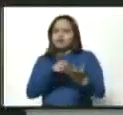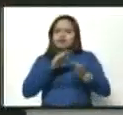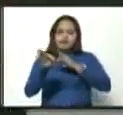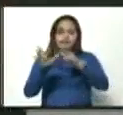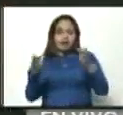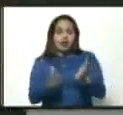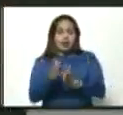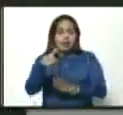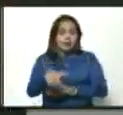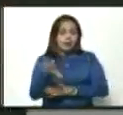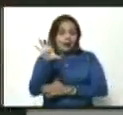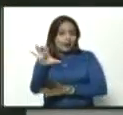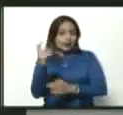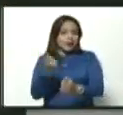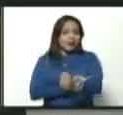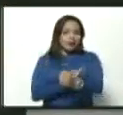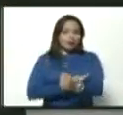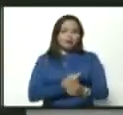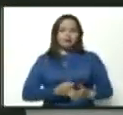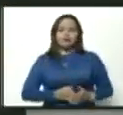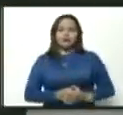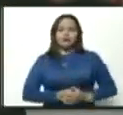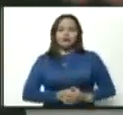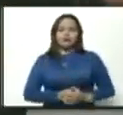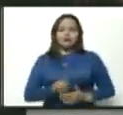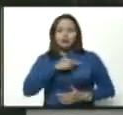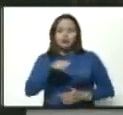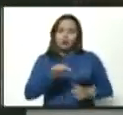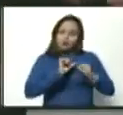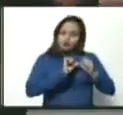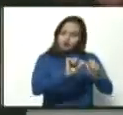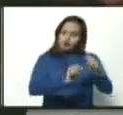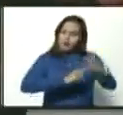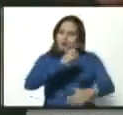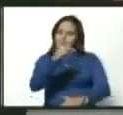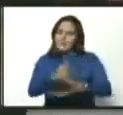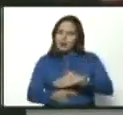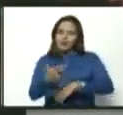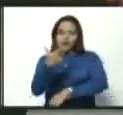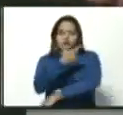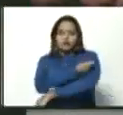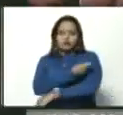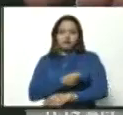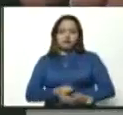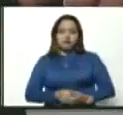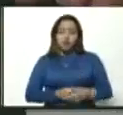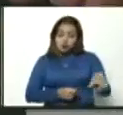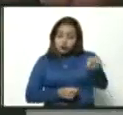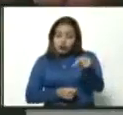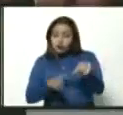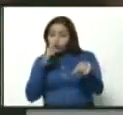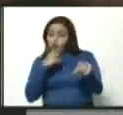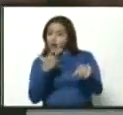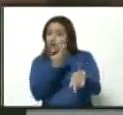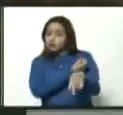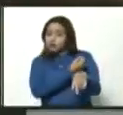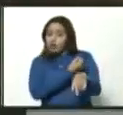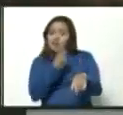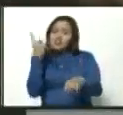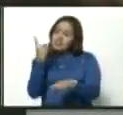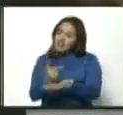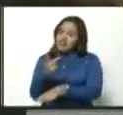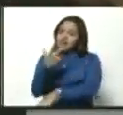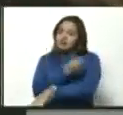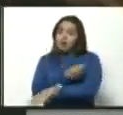este país, hermano. Así que nosotros seguimos nuestro plan de vacunación. Quien no se haya vacunado tiene que vacunarse. Y